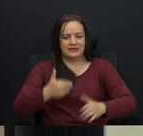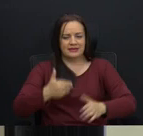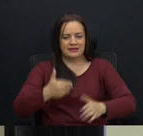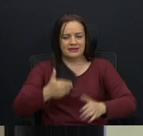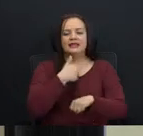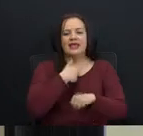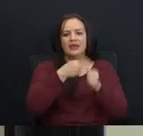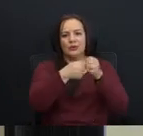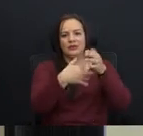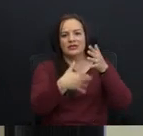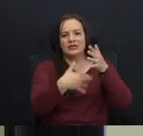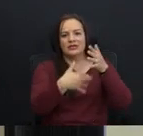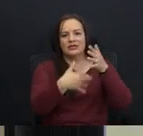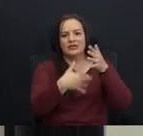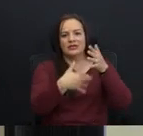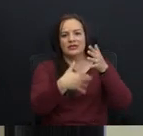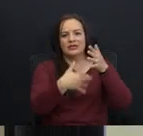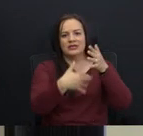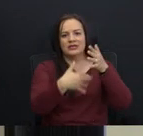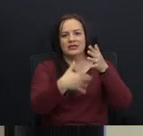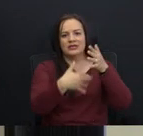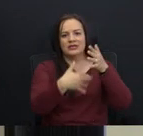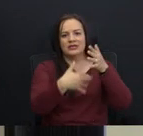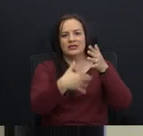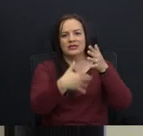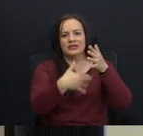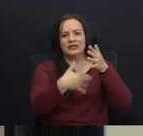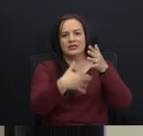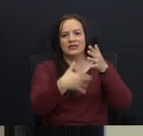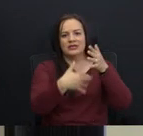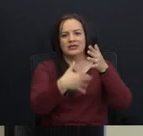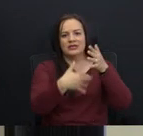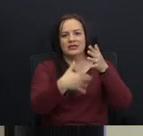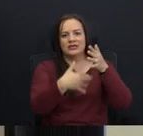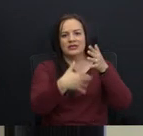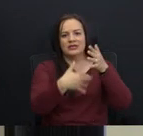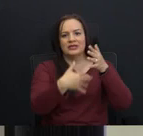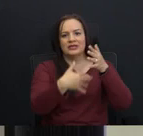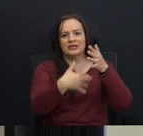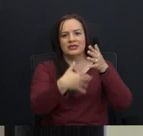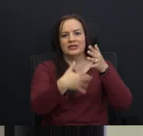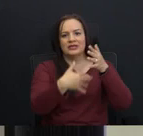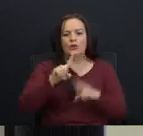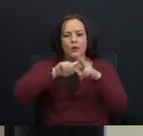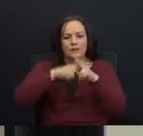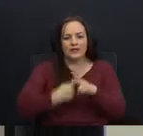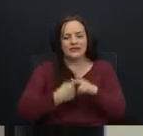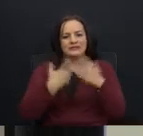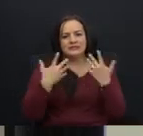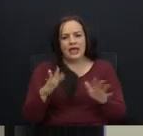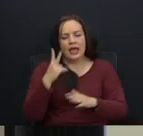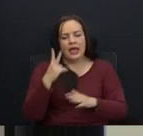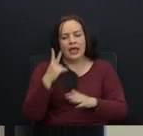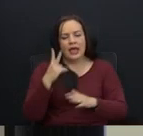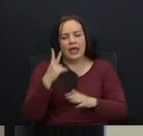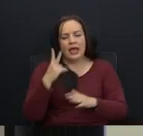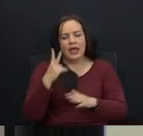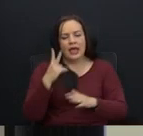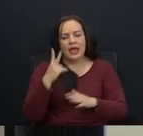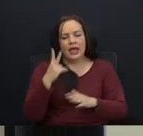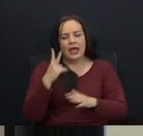una serie de ventajas con respecto a los bancos privados. Y aquí es donde entra entonces de manifiesto la importancia